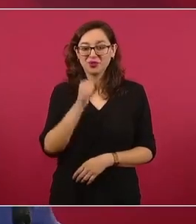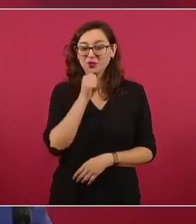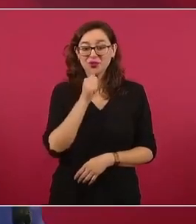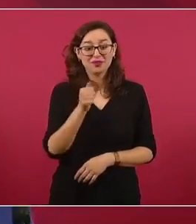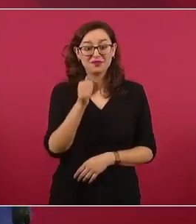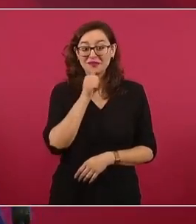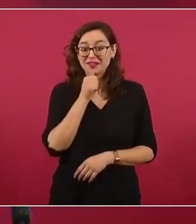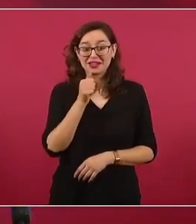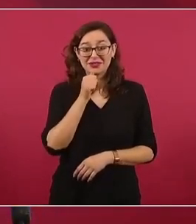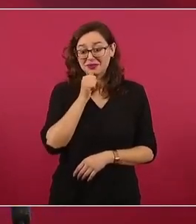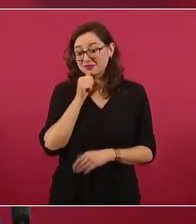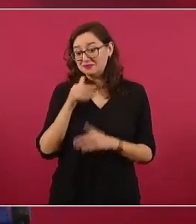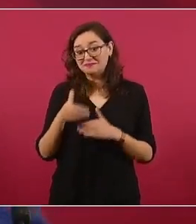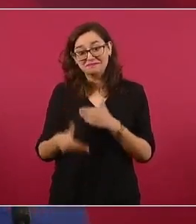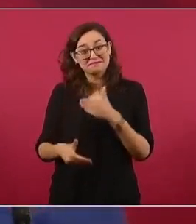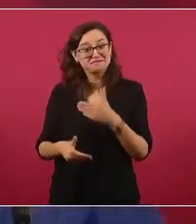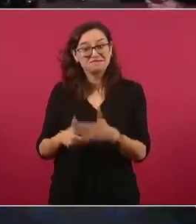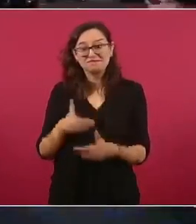porque